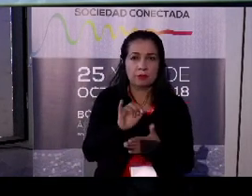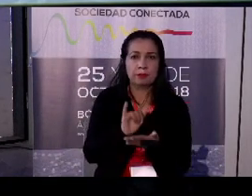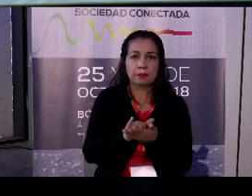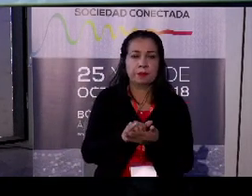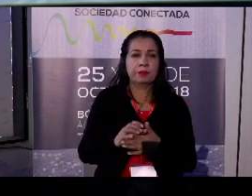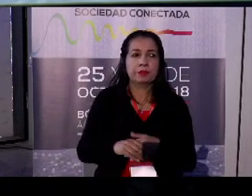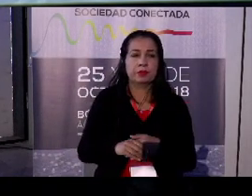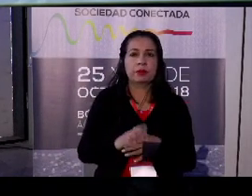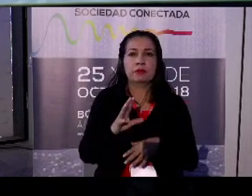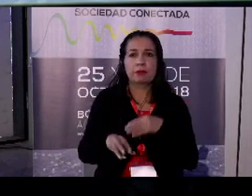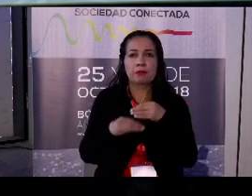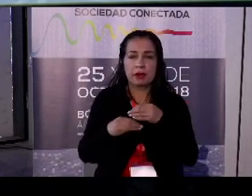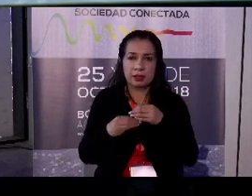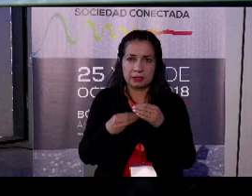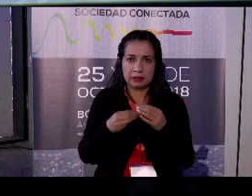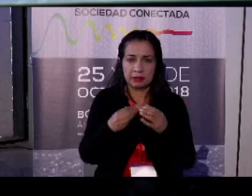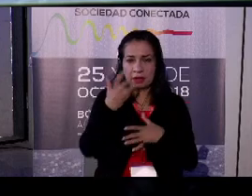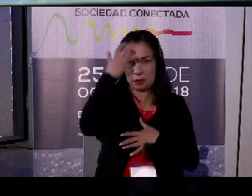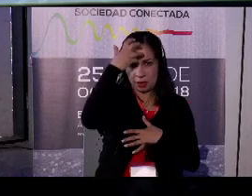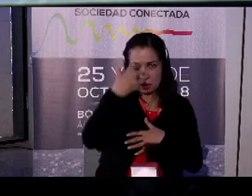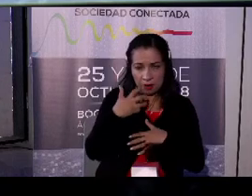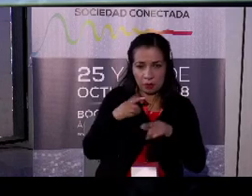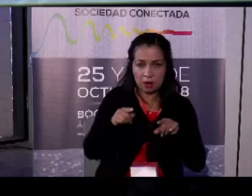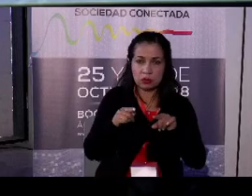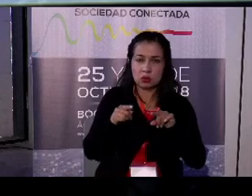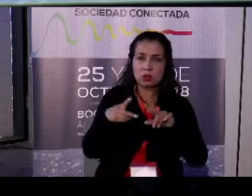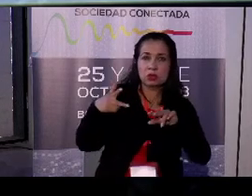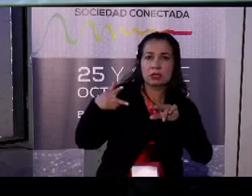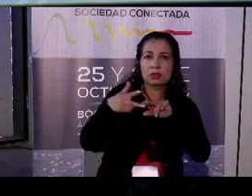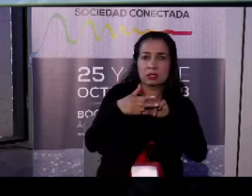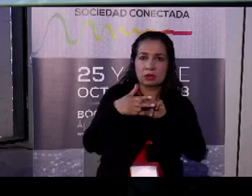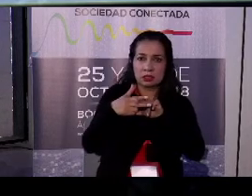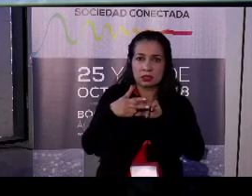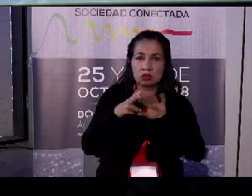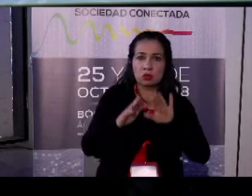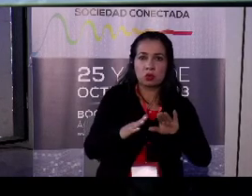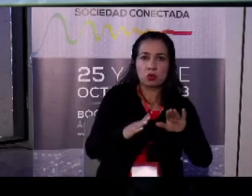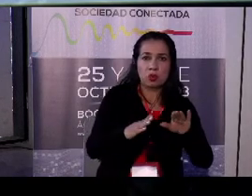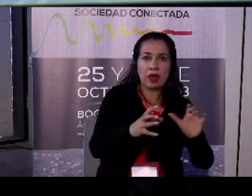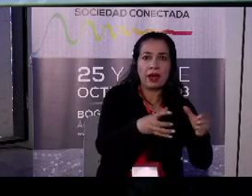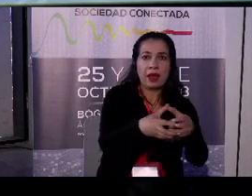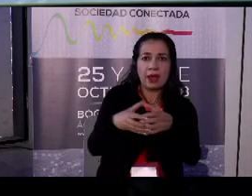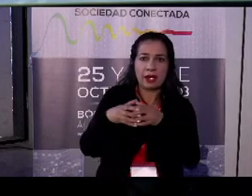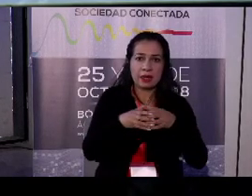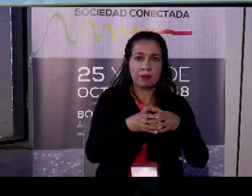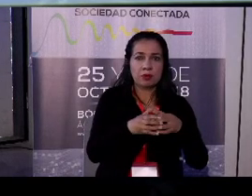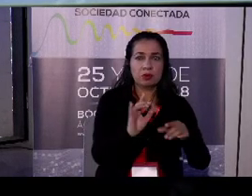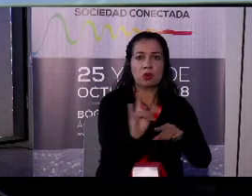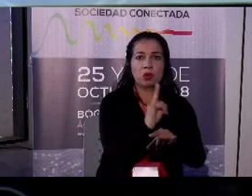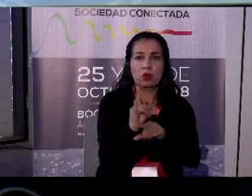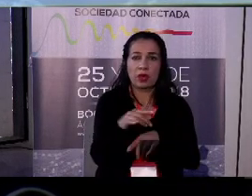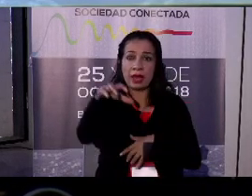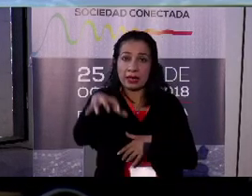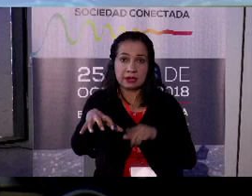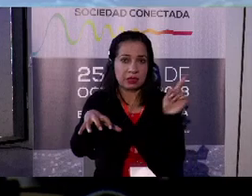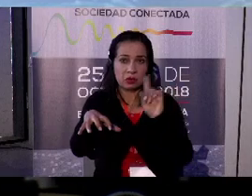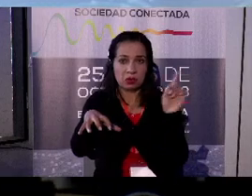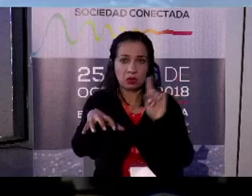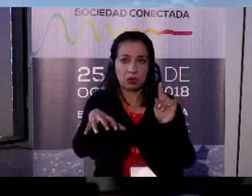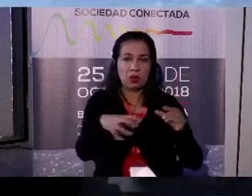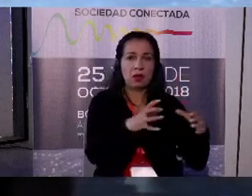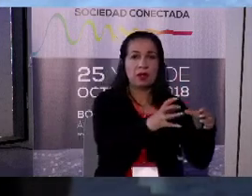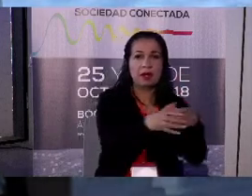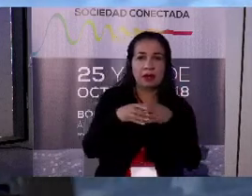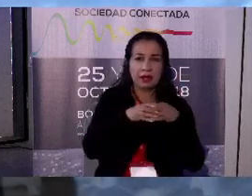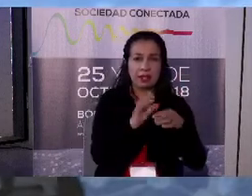y evaluar la interferencia de los equipos de los usuarios no de las estaciones equipo de los usuarios con